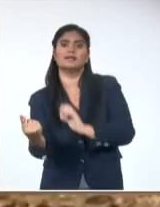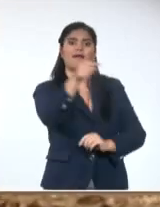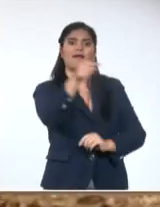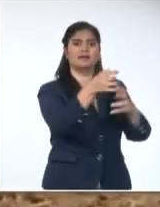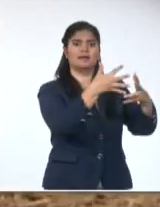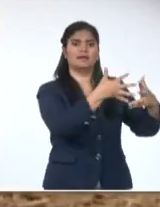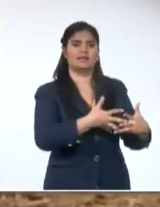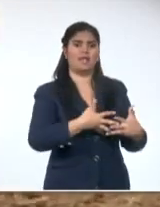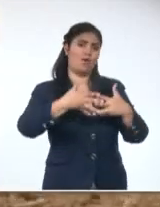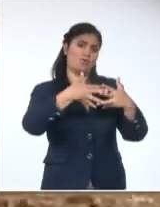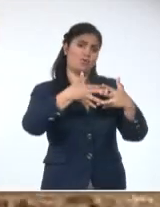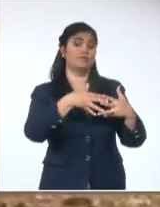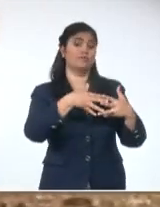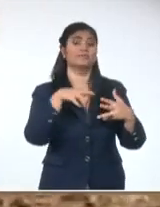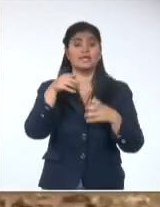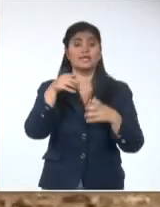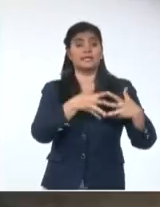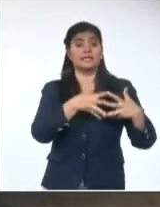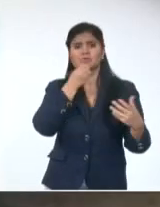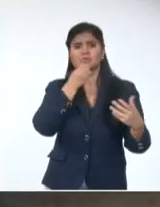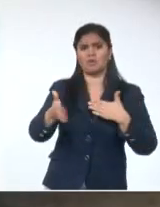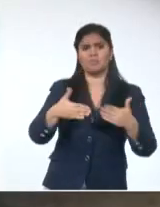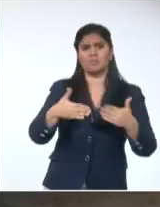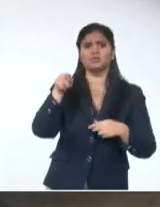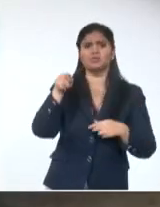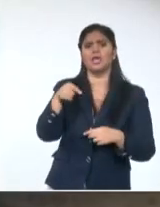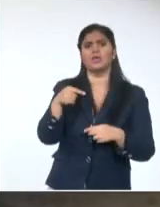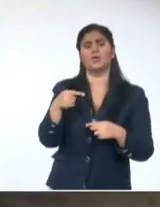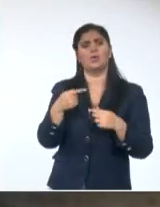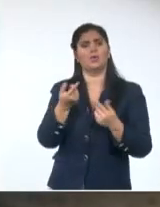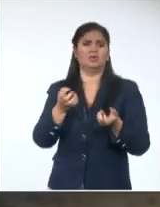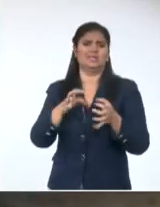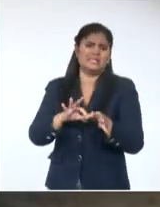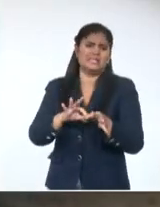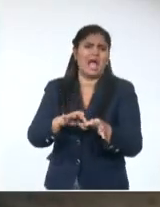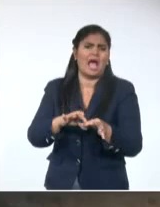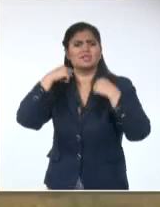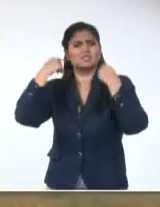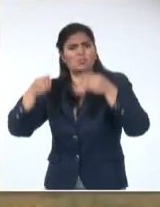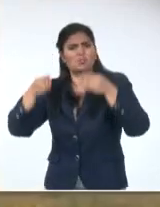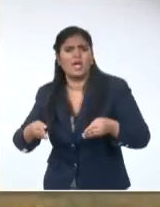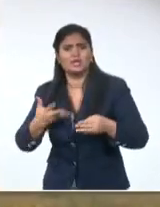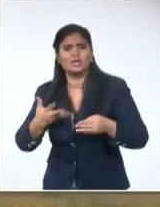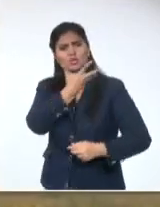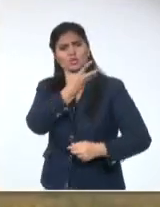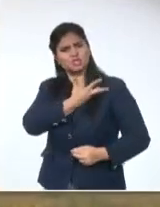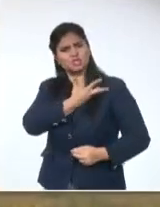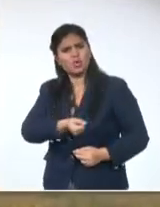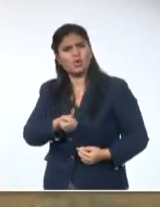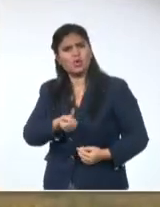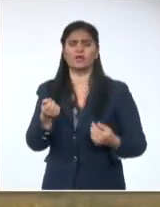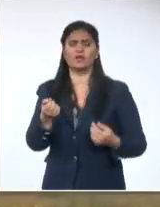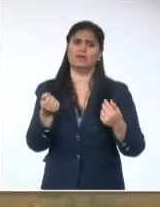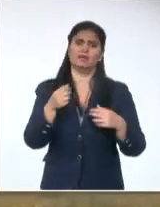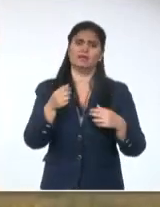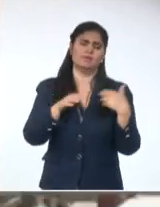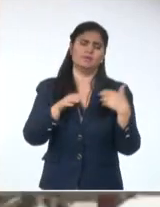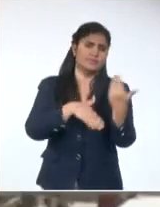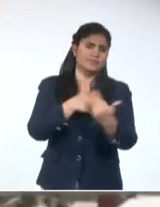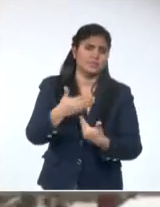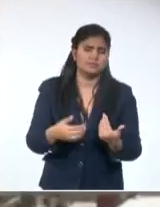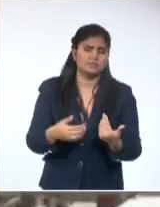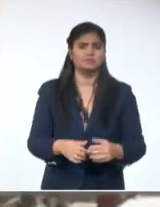sirios de alyazira hacia el paso fronterizo ilegal de Alma mudilla con Irak Por otra parte un convoy de 34